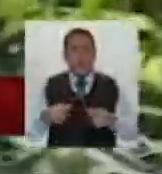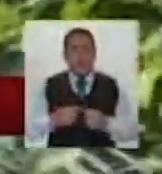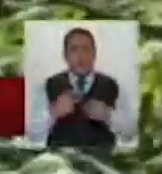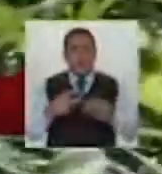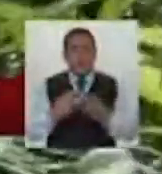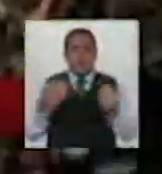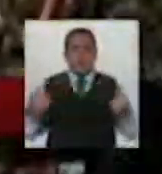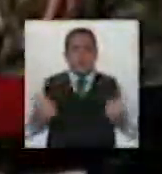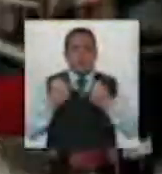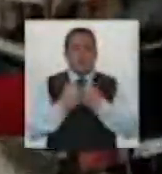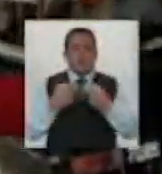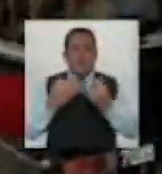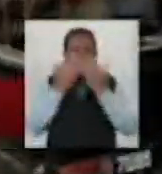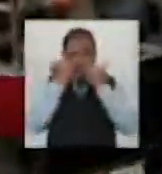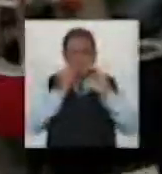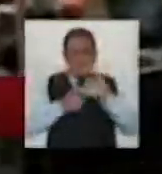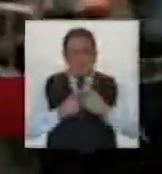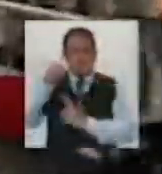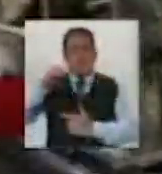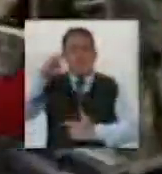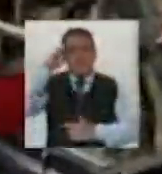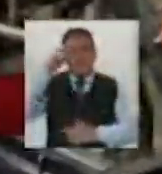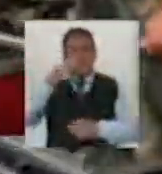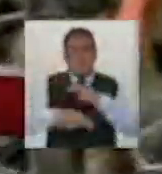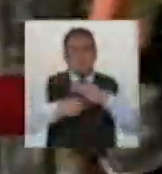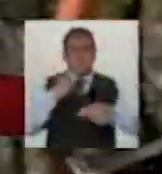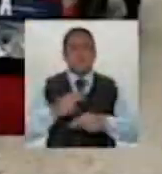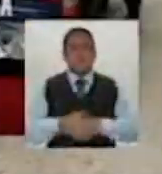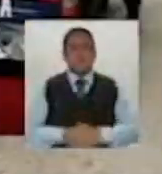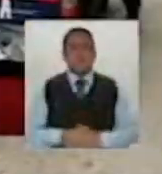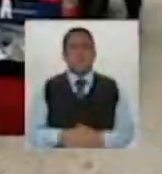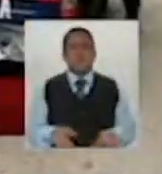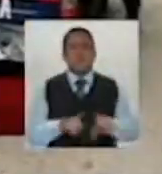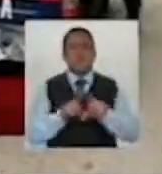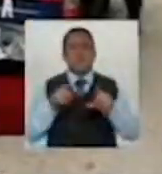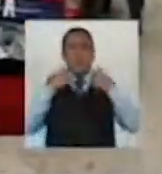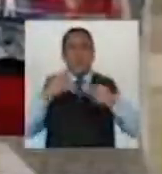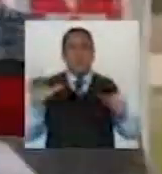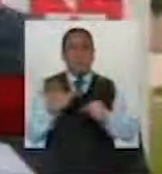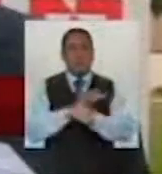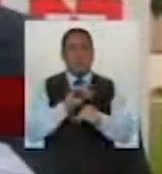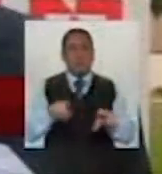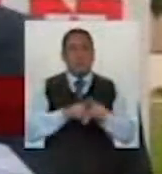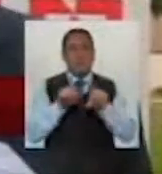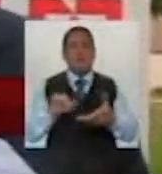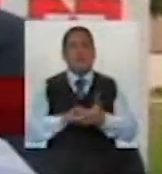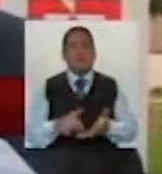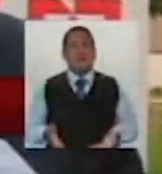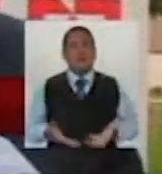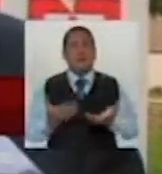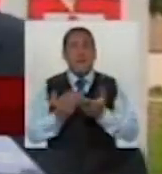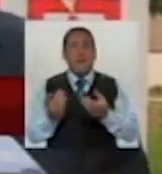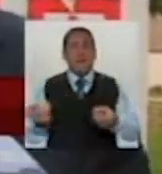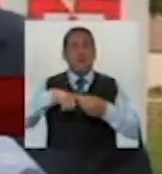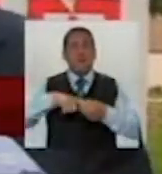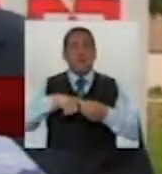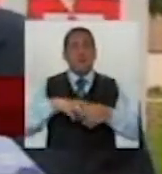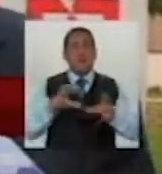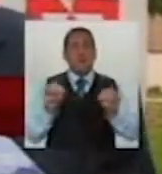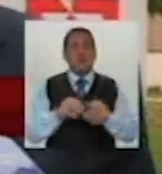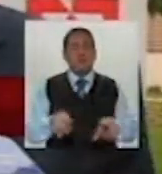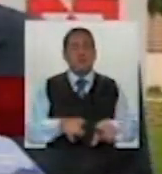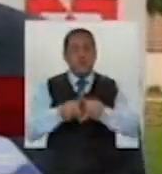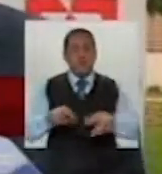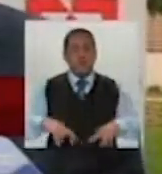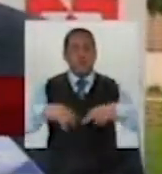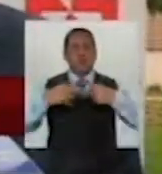Fuerzas Armadas y de la Policía Nacional en el BRAEM. Es una estrategia integral que estamos abordando que también incluye, por supuesto, la